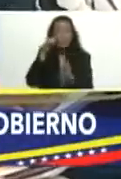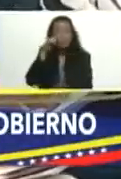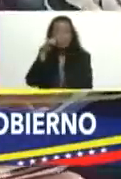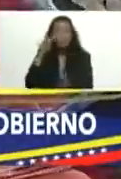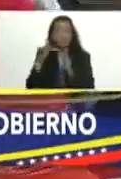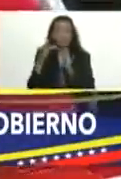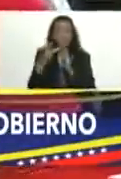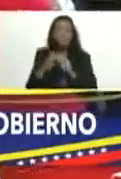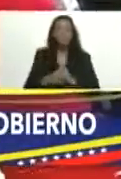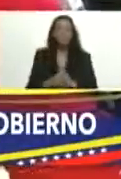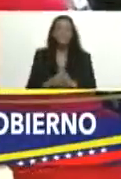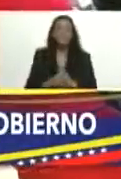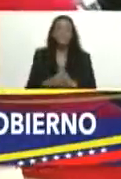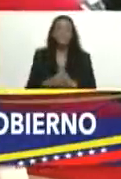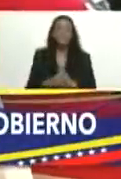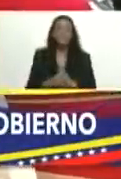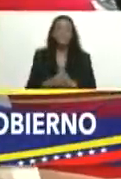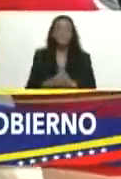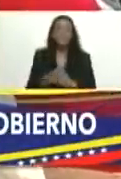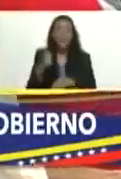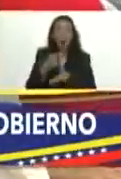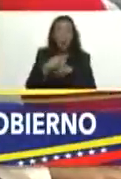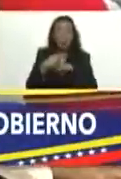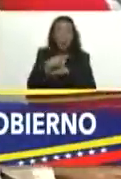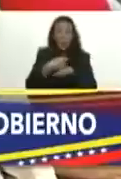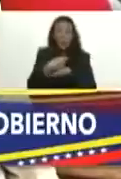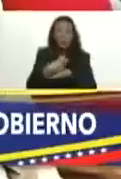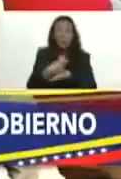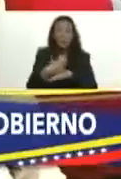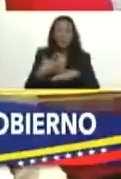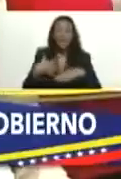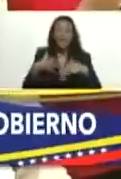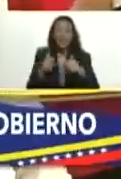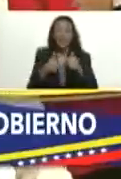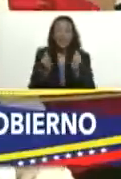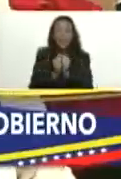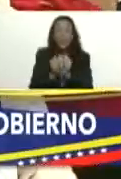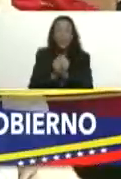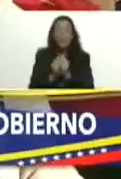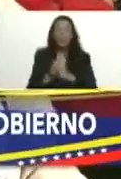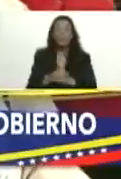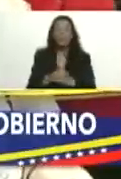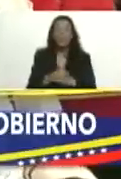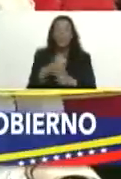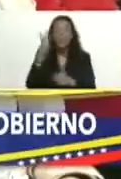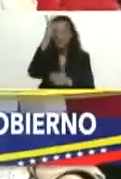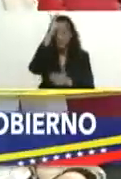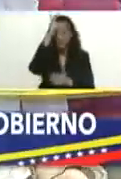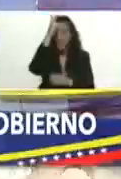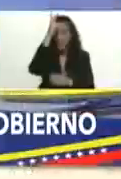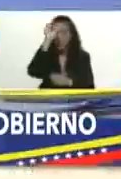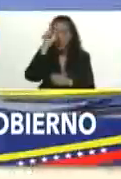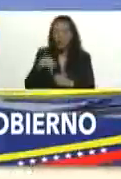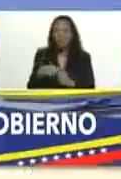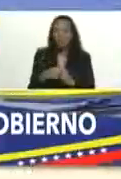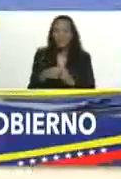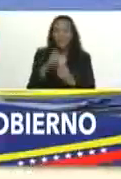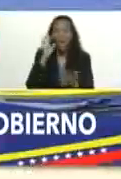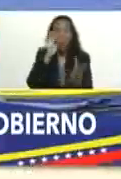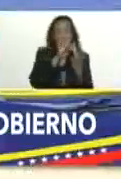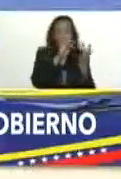hacer, la gobernadora del Tamacuro, el gobernador de Falcón, también está en un